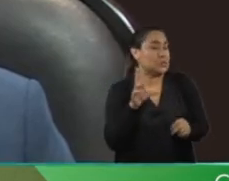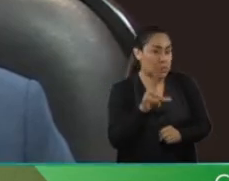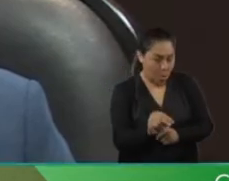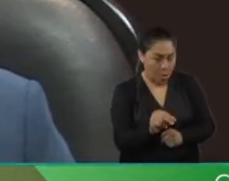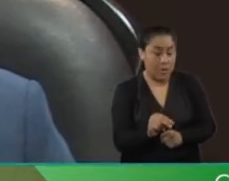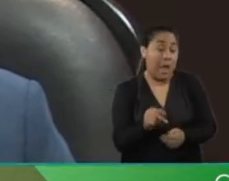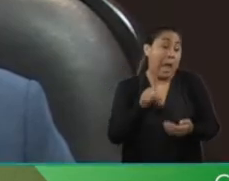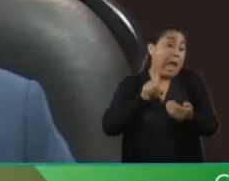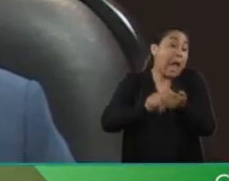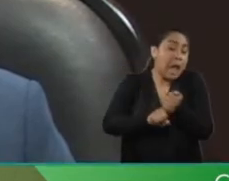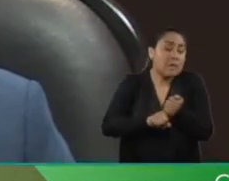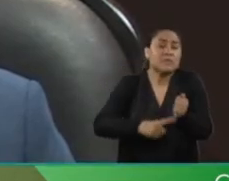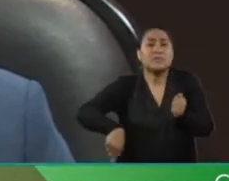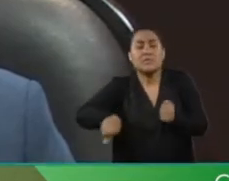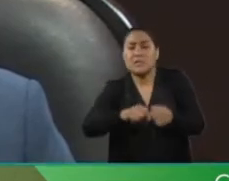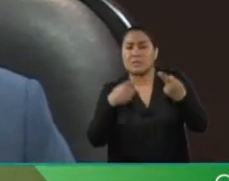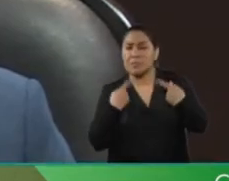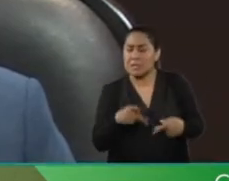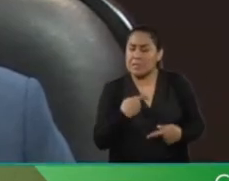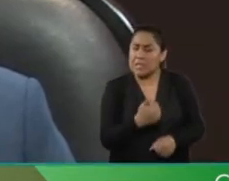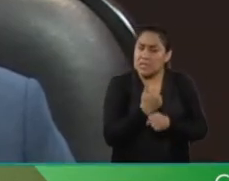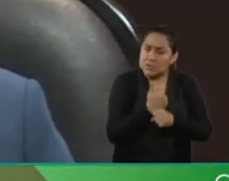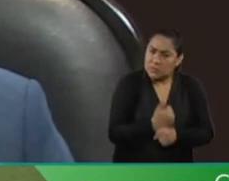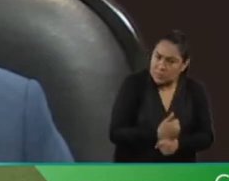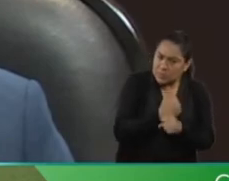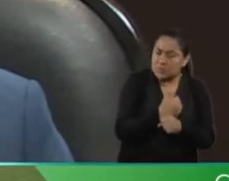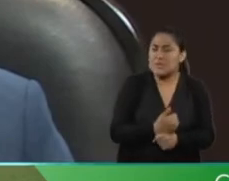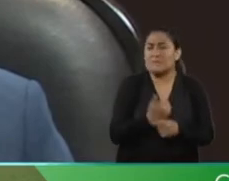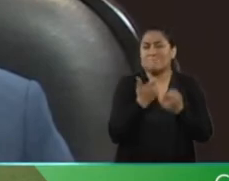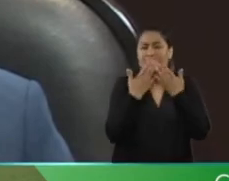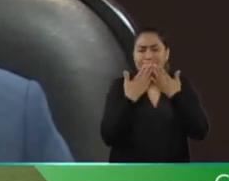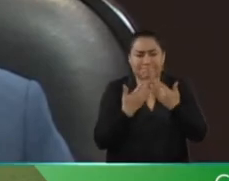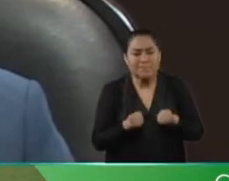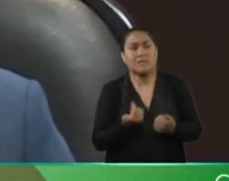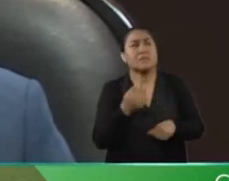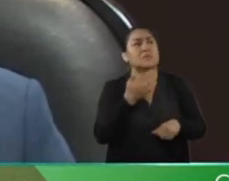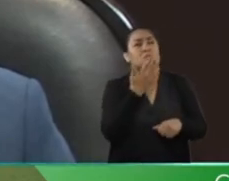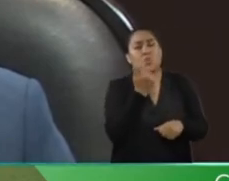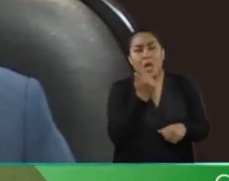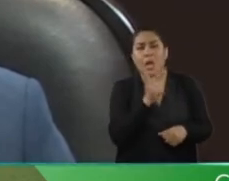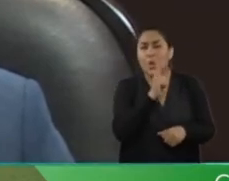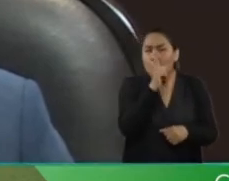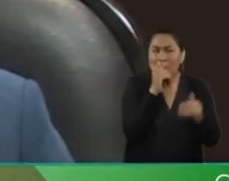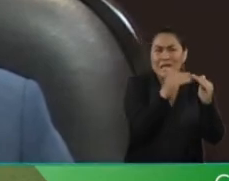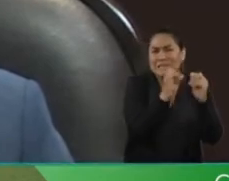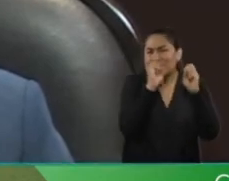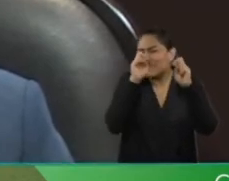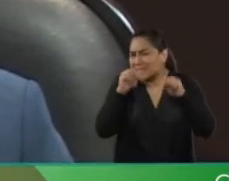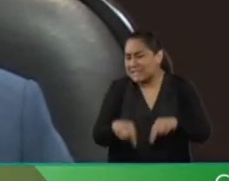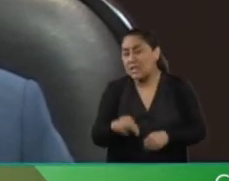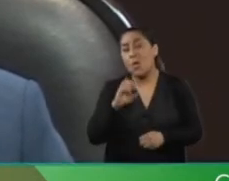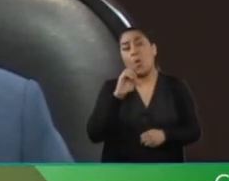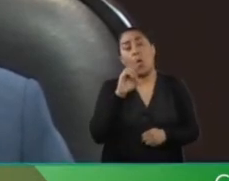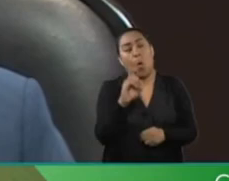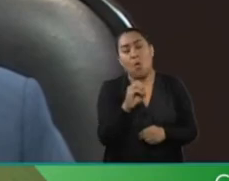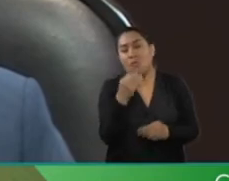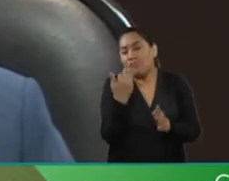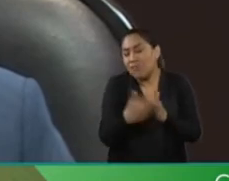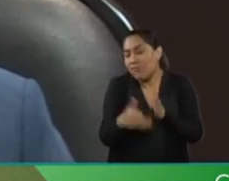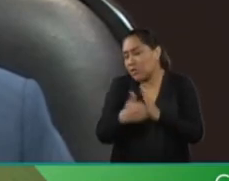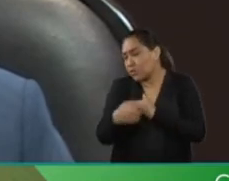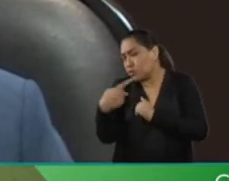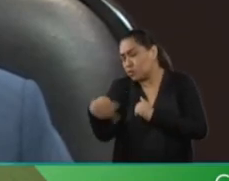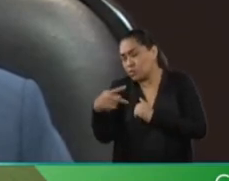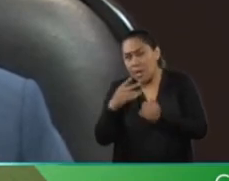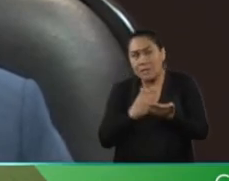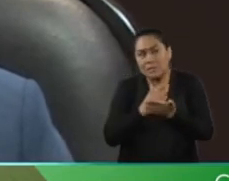Detrás de ellos hay vidas que sufren carencias, que van desde la falta de servicios básicos de vivienda hasta la falta de acceso a